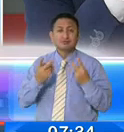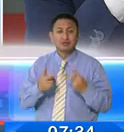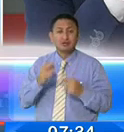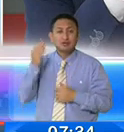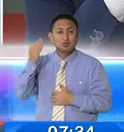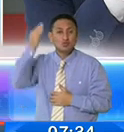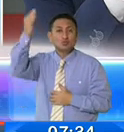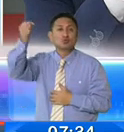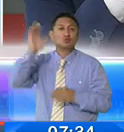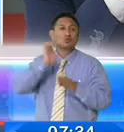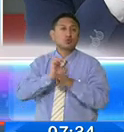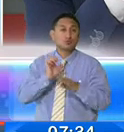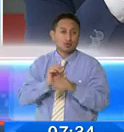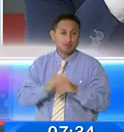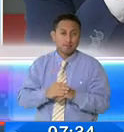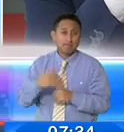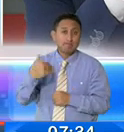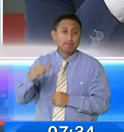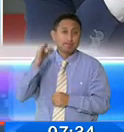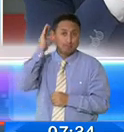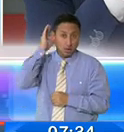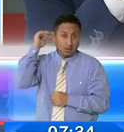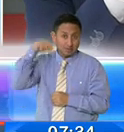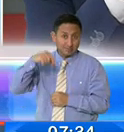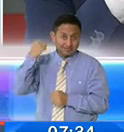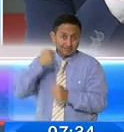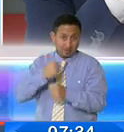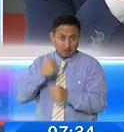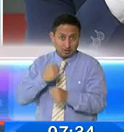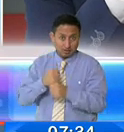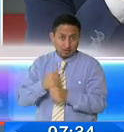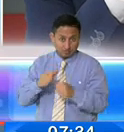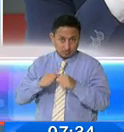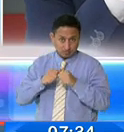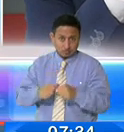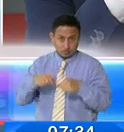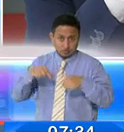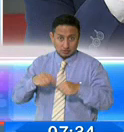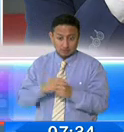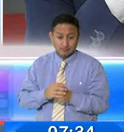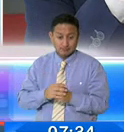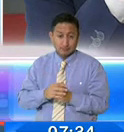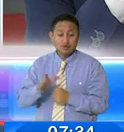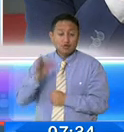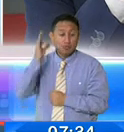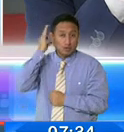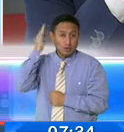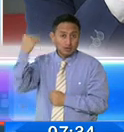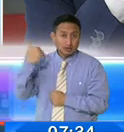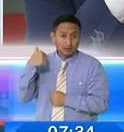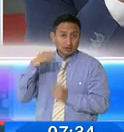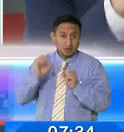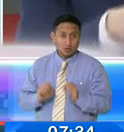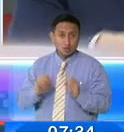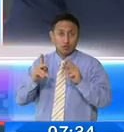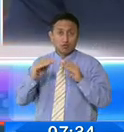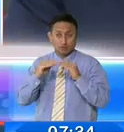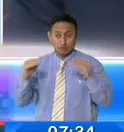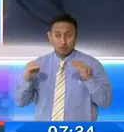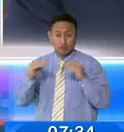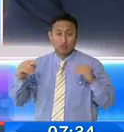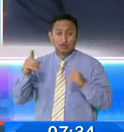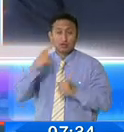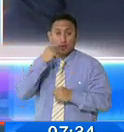país. Mientras más mujeres existan trabajando, mientras más mujeres tengan las mismas oportunidades y condiciones que los